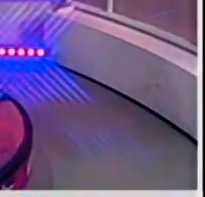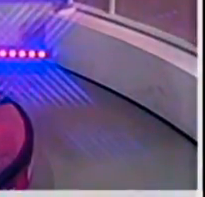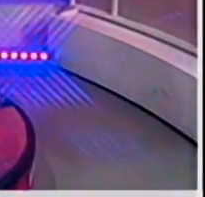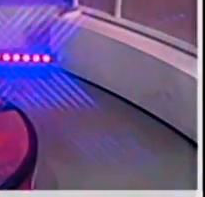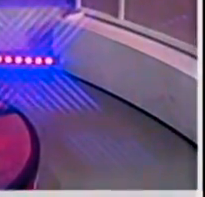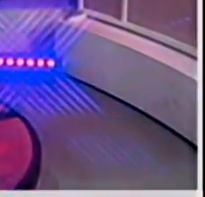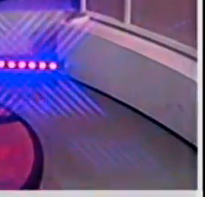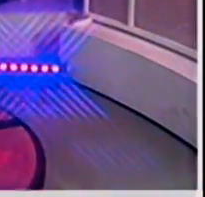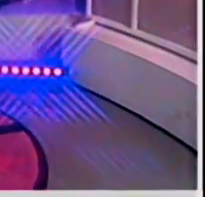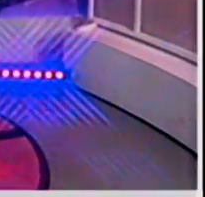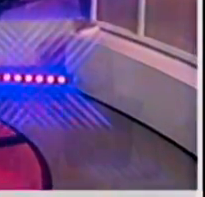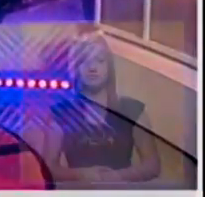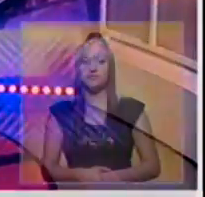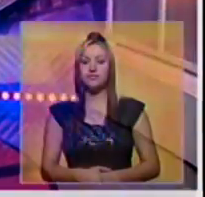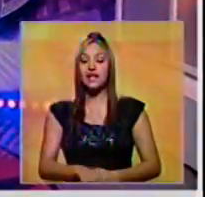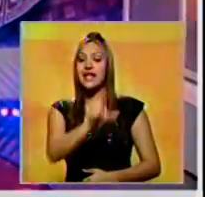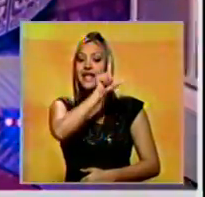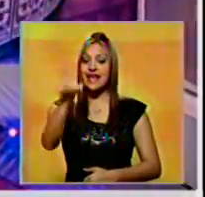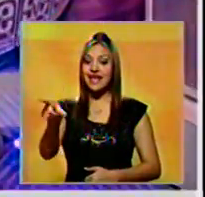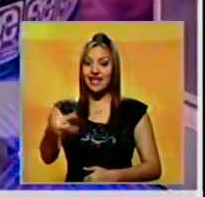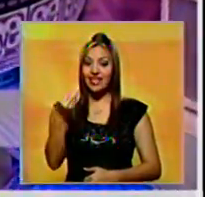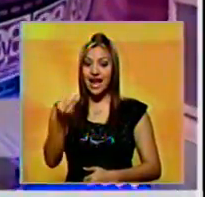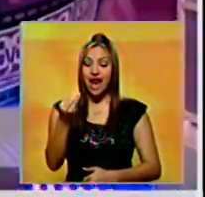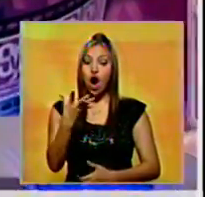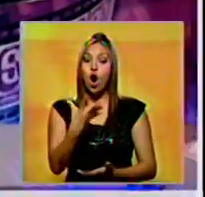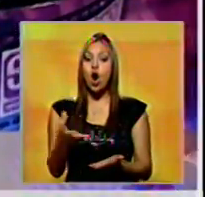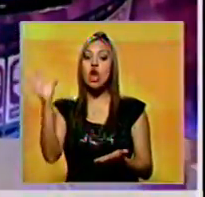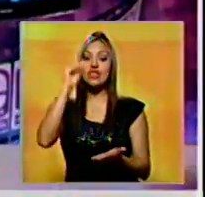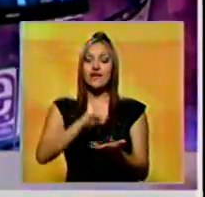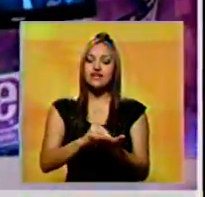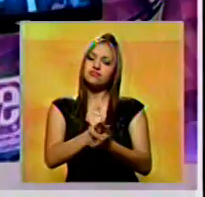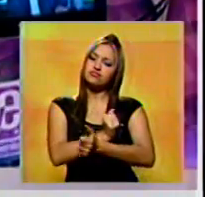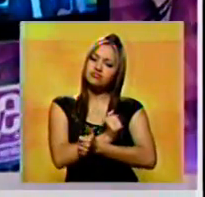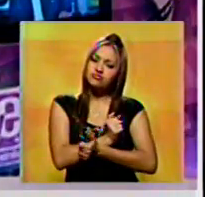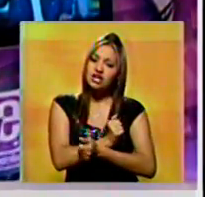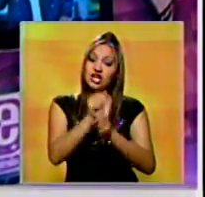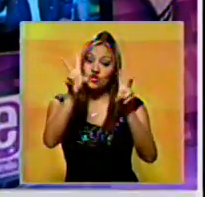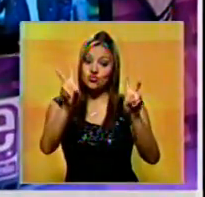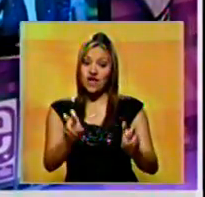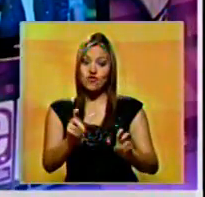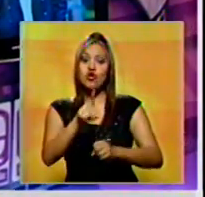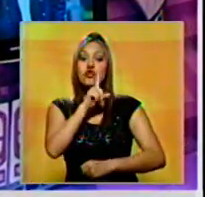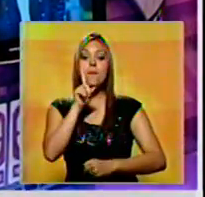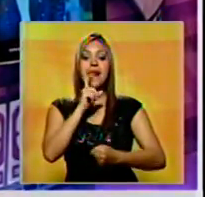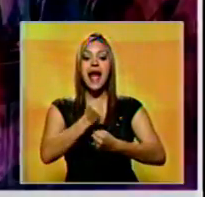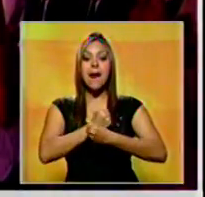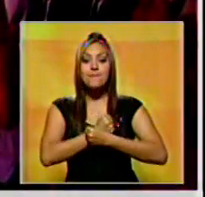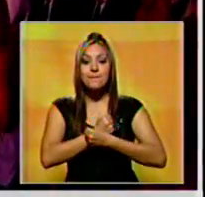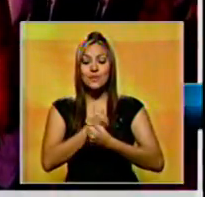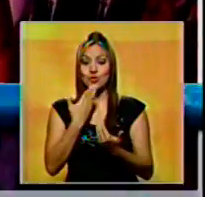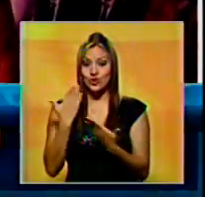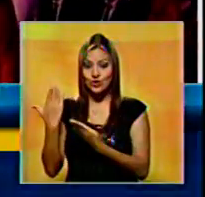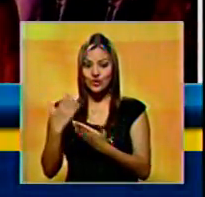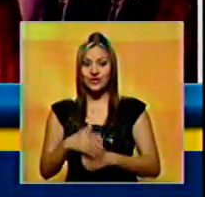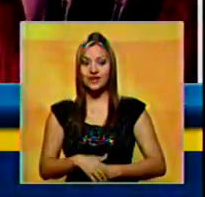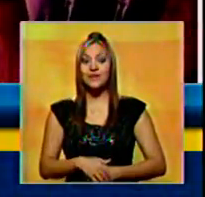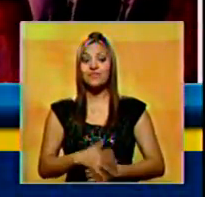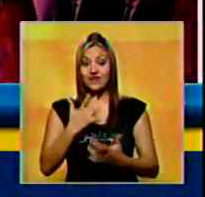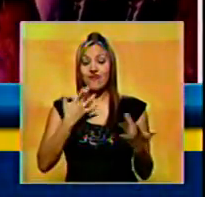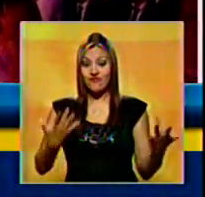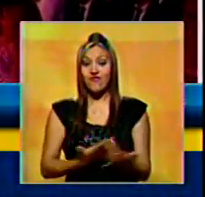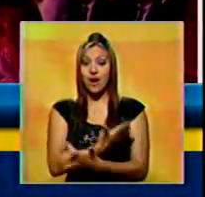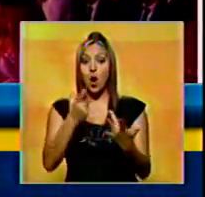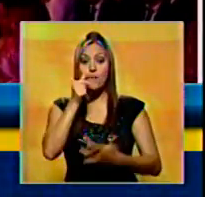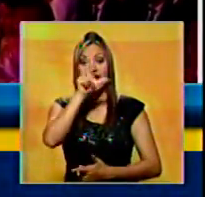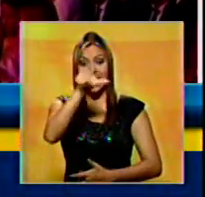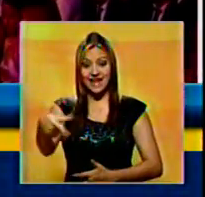Y el italiano Andrea Bocelli vuelve más romántico que nunca con su nuevo disco Love in Portofino. El reconocido intérprete